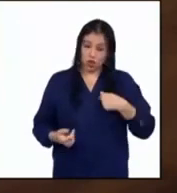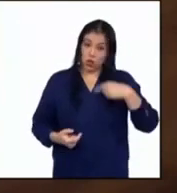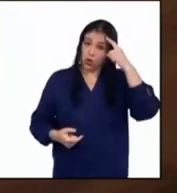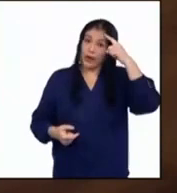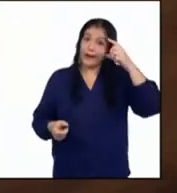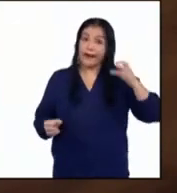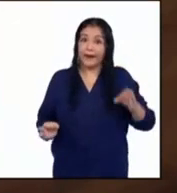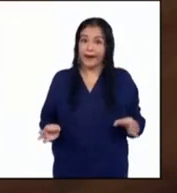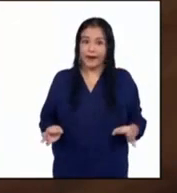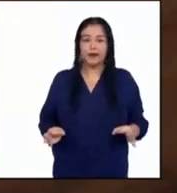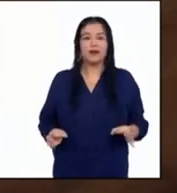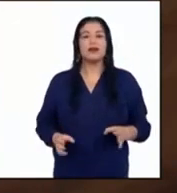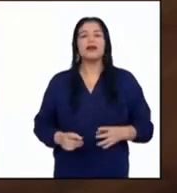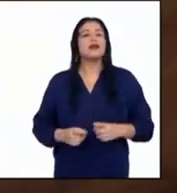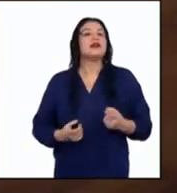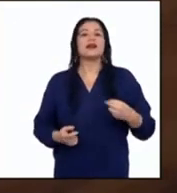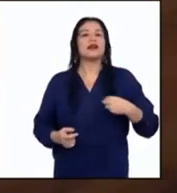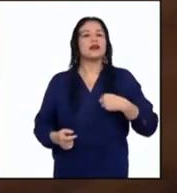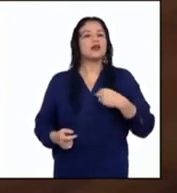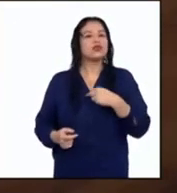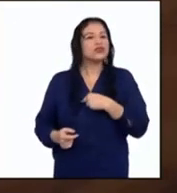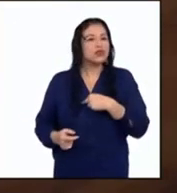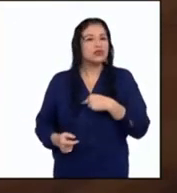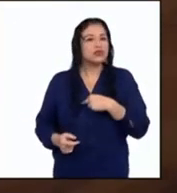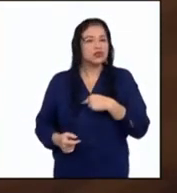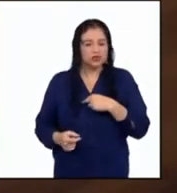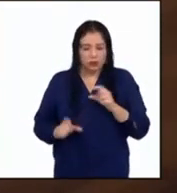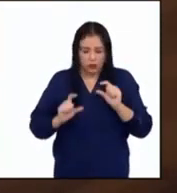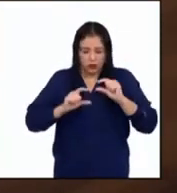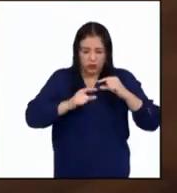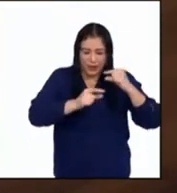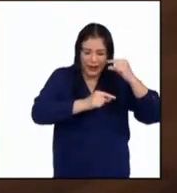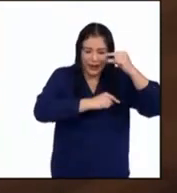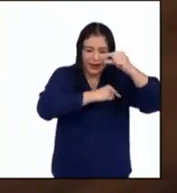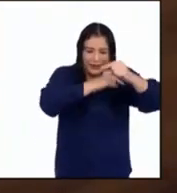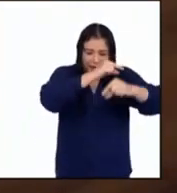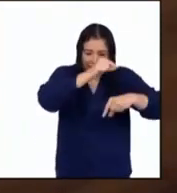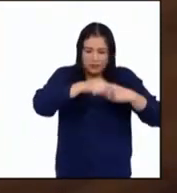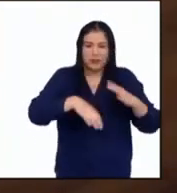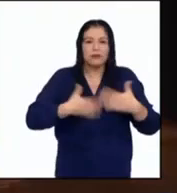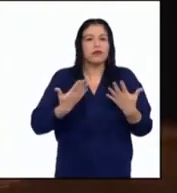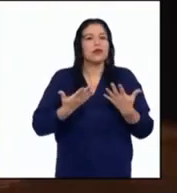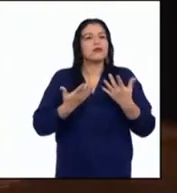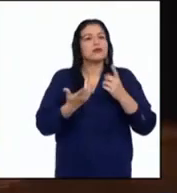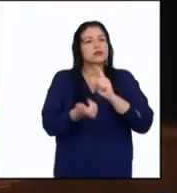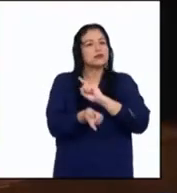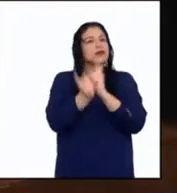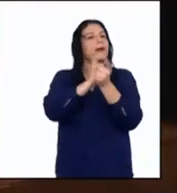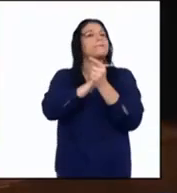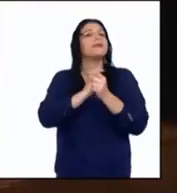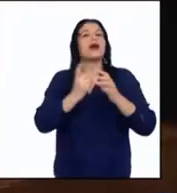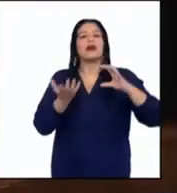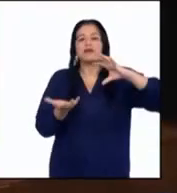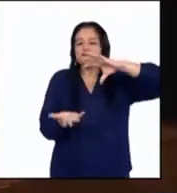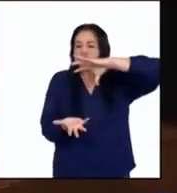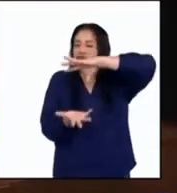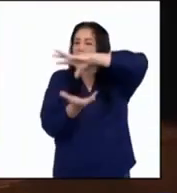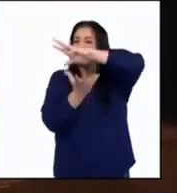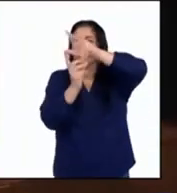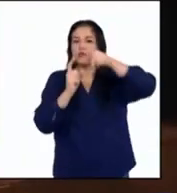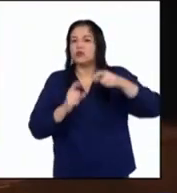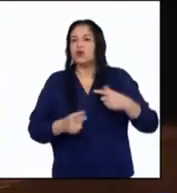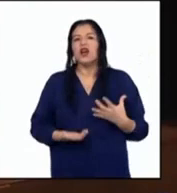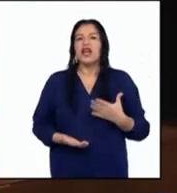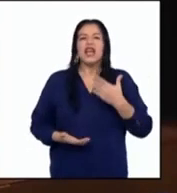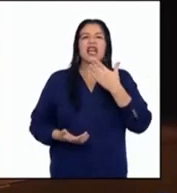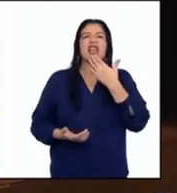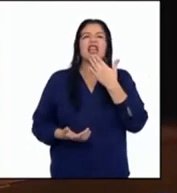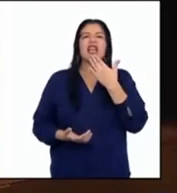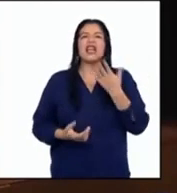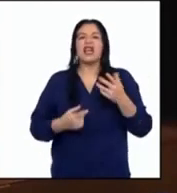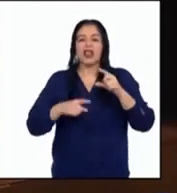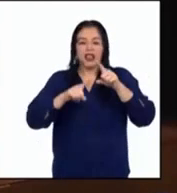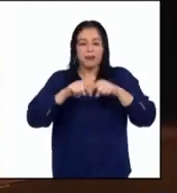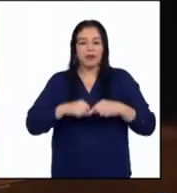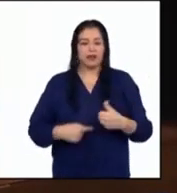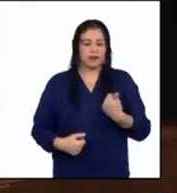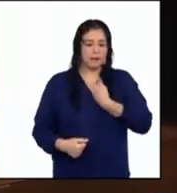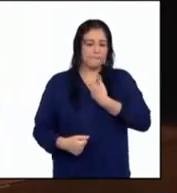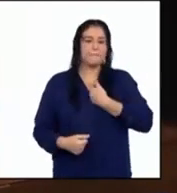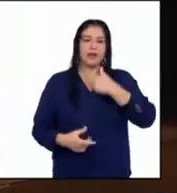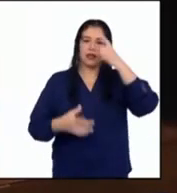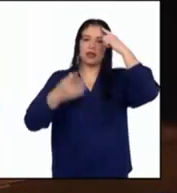creo que nosotros somos la generación que puede generar el cambio en el mundo y básicamente depende de una decisión personal.